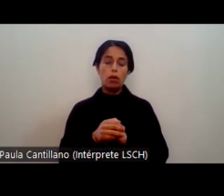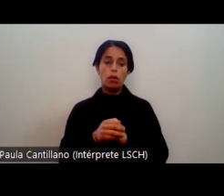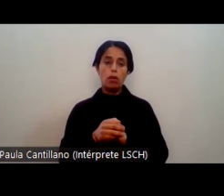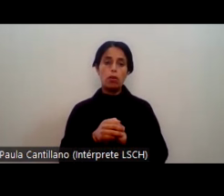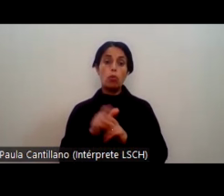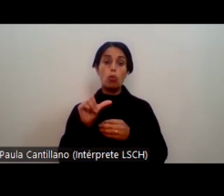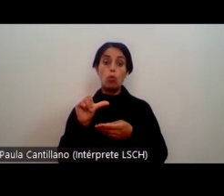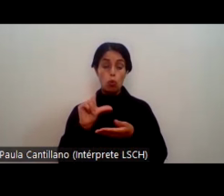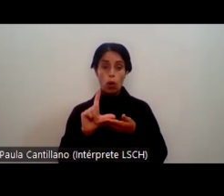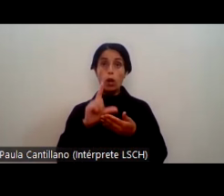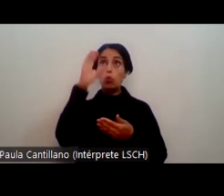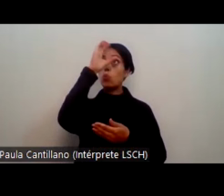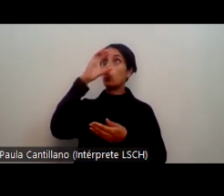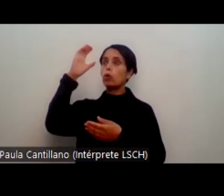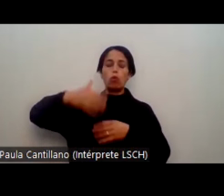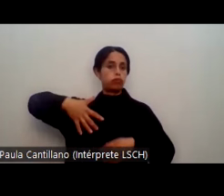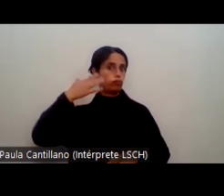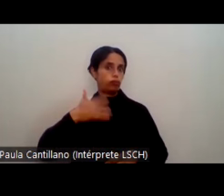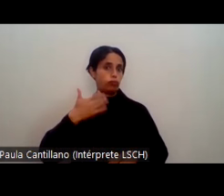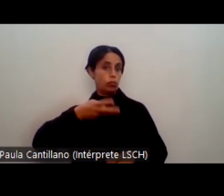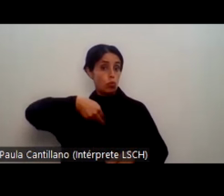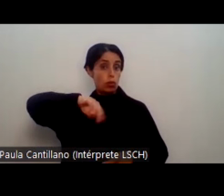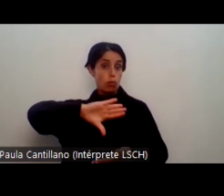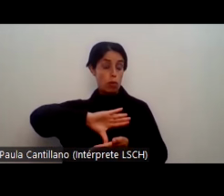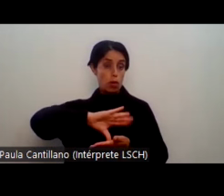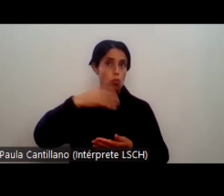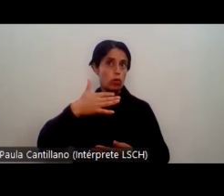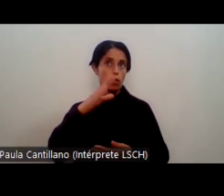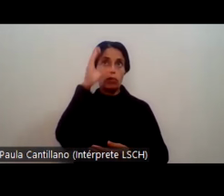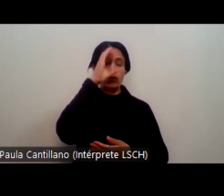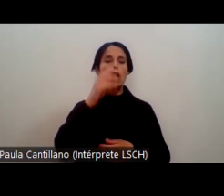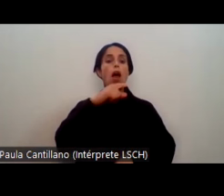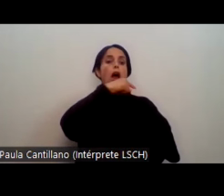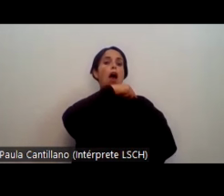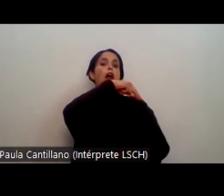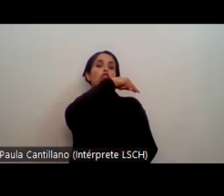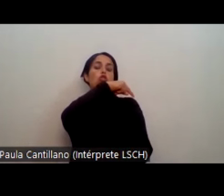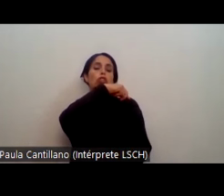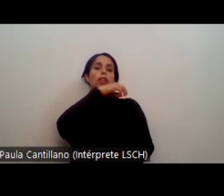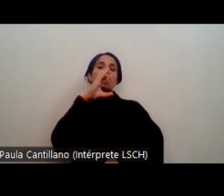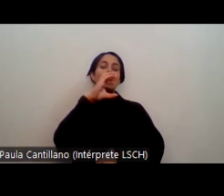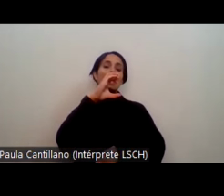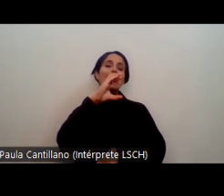punto turístico importante, ¿no? Dentro de nuestro país. Y al norte tenemos la ciudad de Calama,